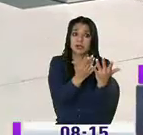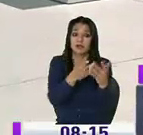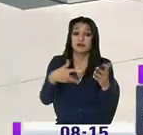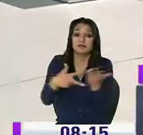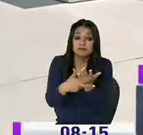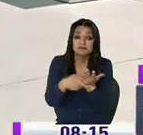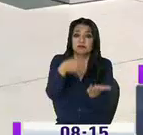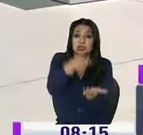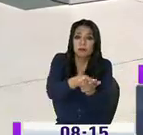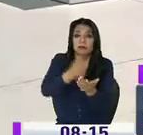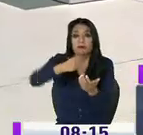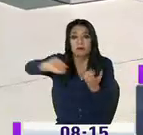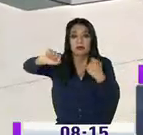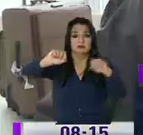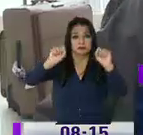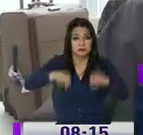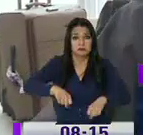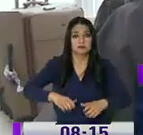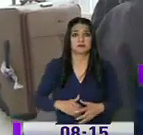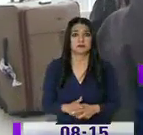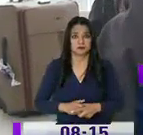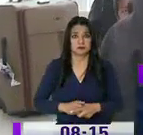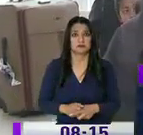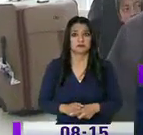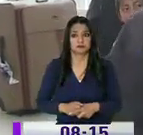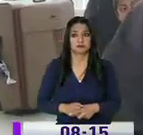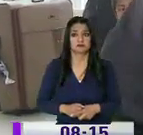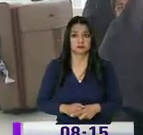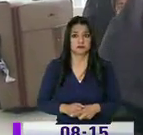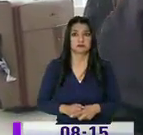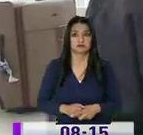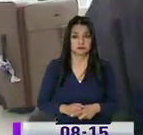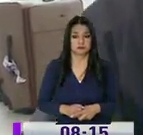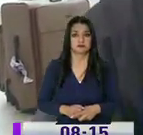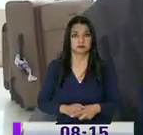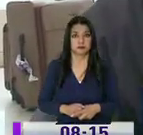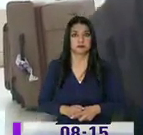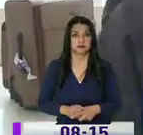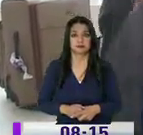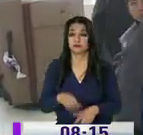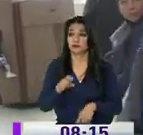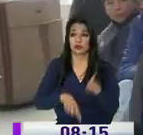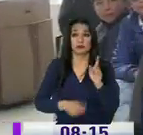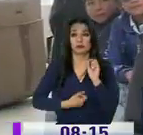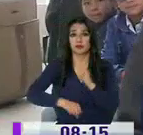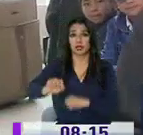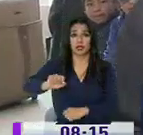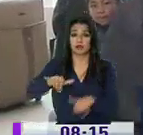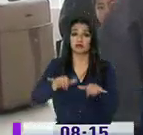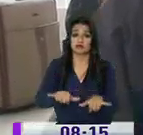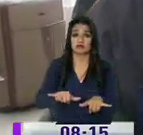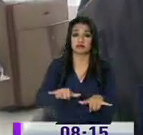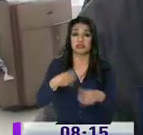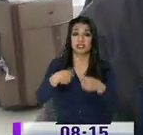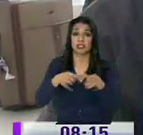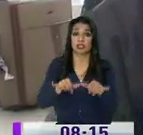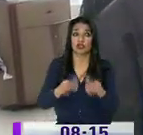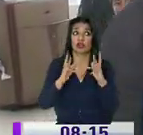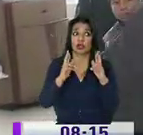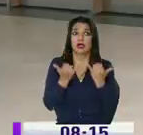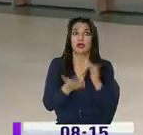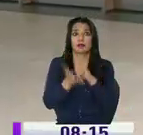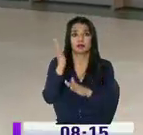y concretar sus viajes. Estamos desde el día sábado, pero no podemos viajar. Estamos estancados aquí, a ver si podemos salir hoy